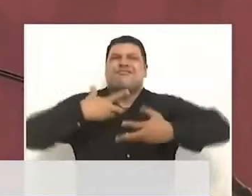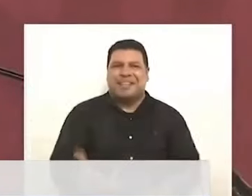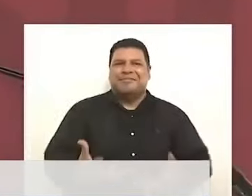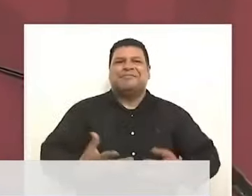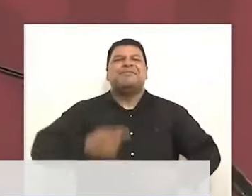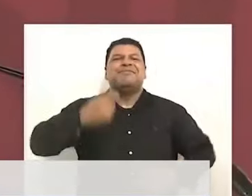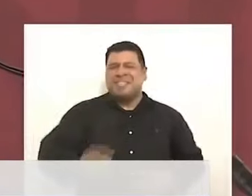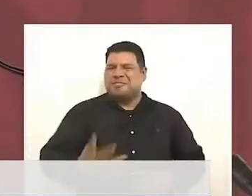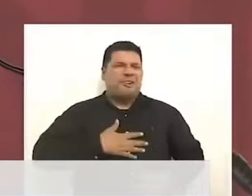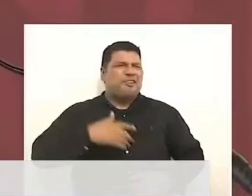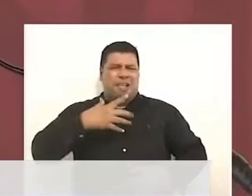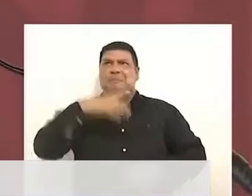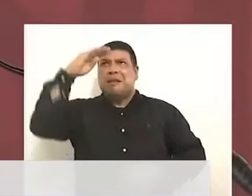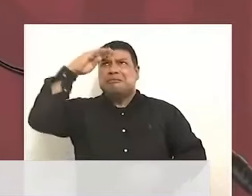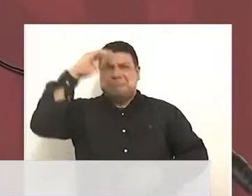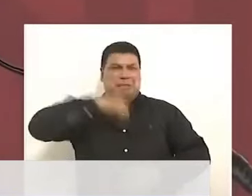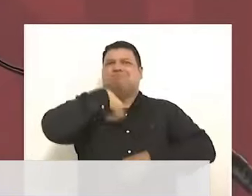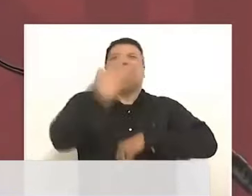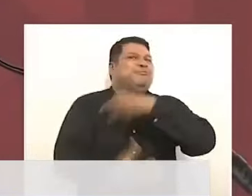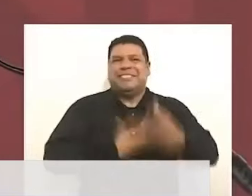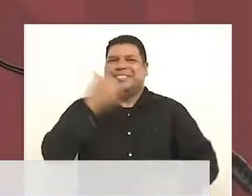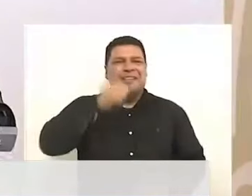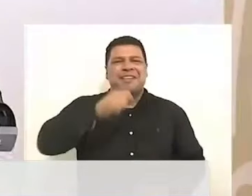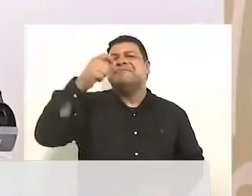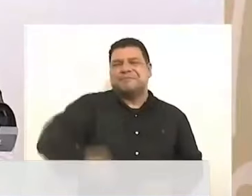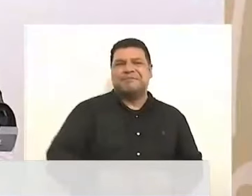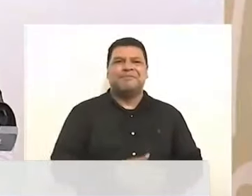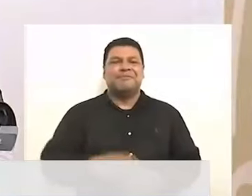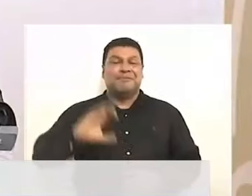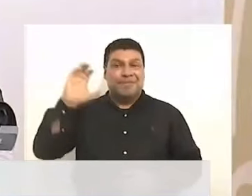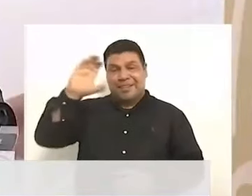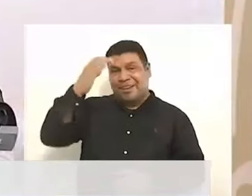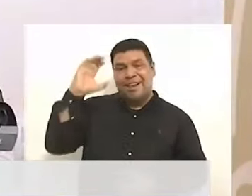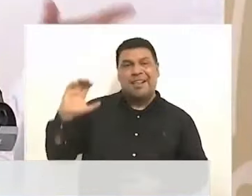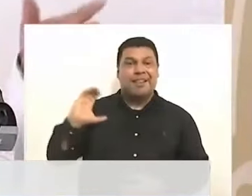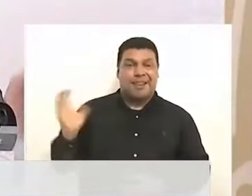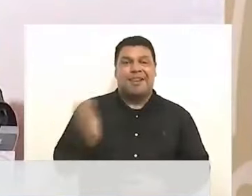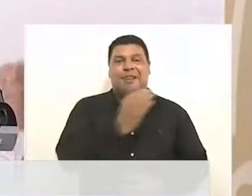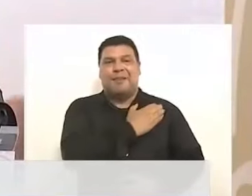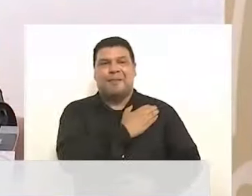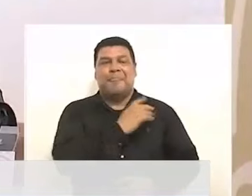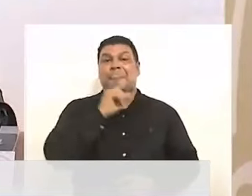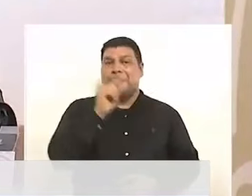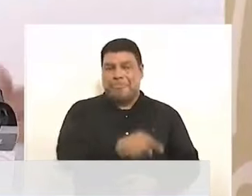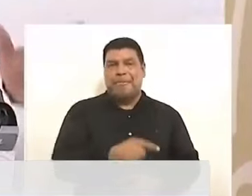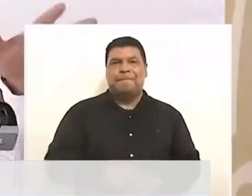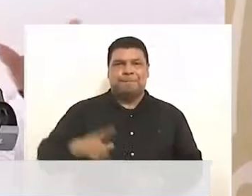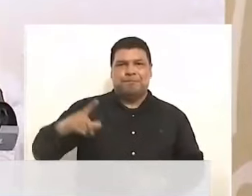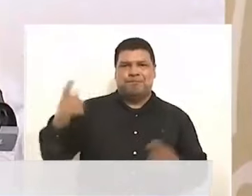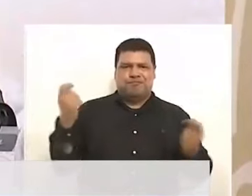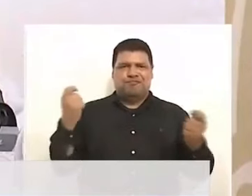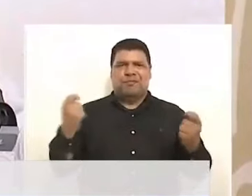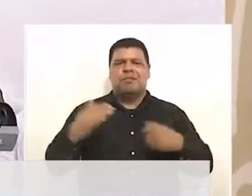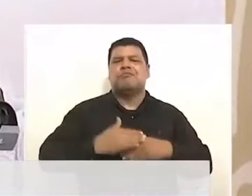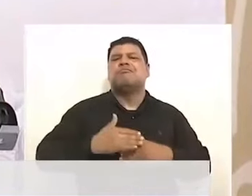Y siempre digo lo que pienso. De una vez les puedo decir que Claudia, ya cuando esté en el gobierno, al